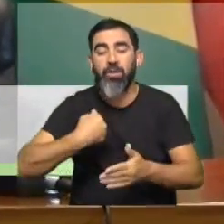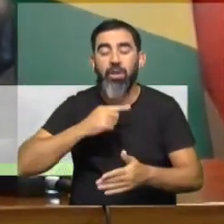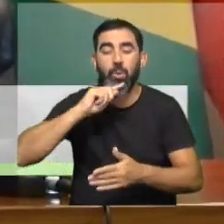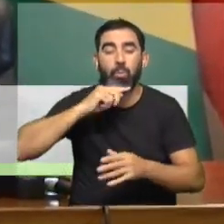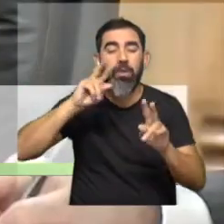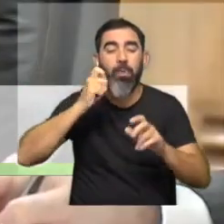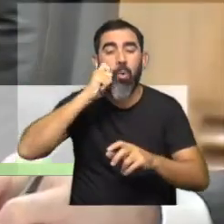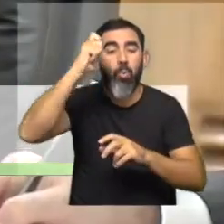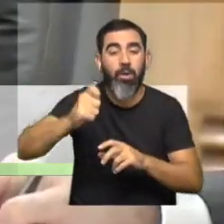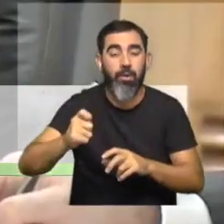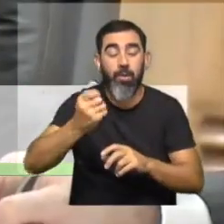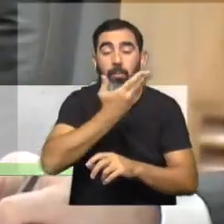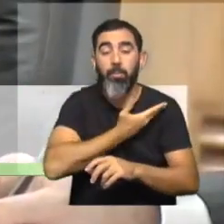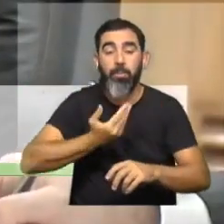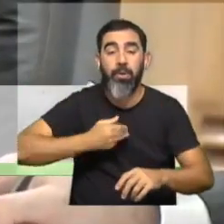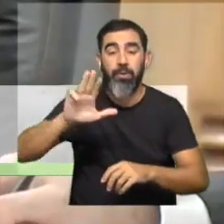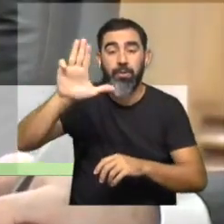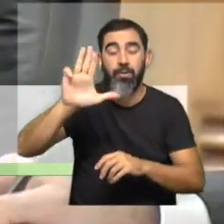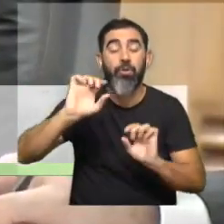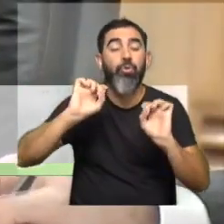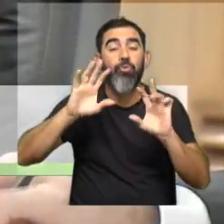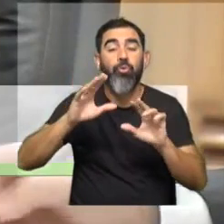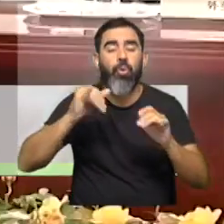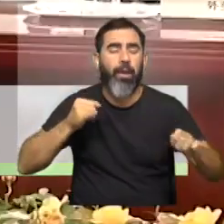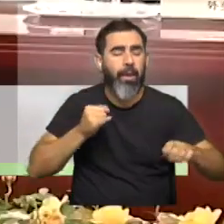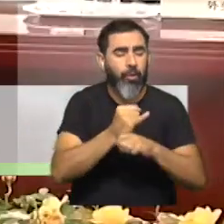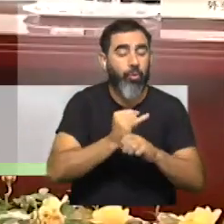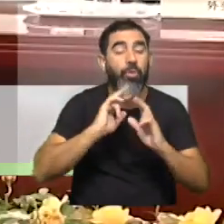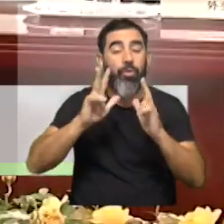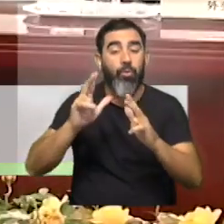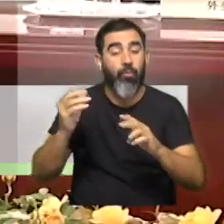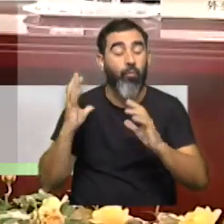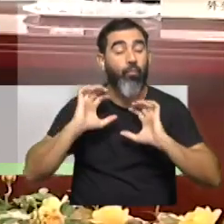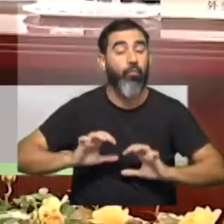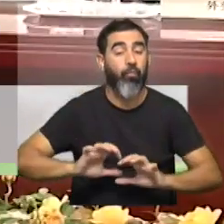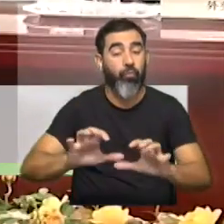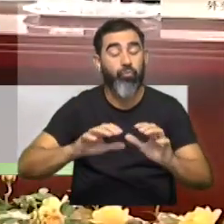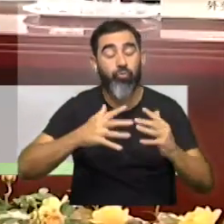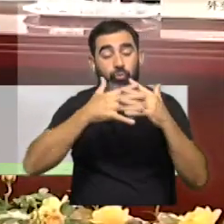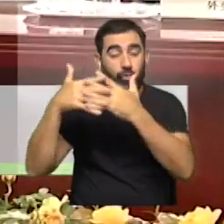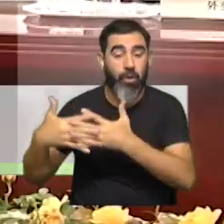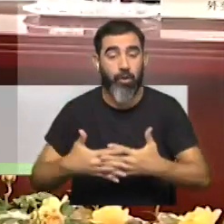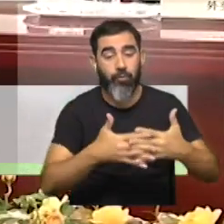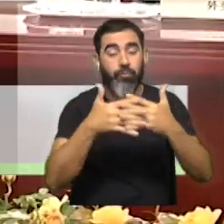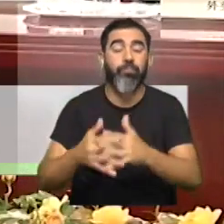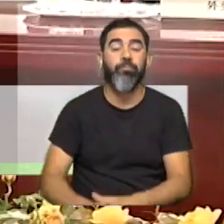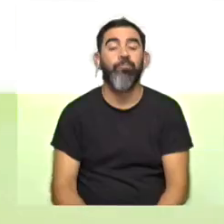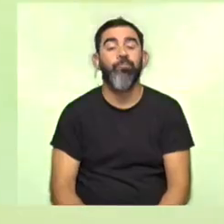Ucrania. El presidente brasileño está simplemente equivocado, dijo un alto funcionario estadounidense.